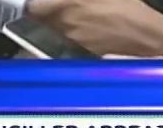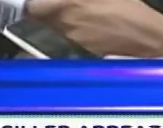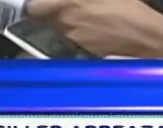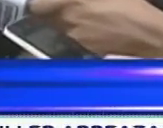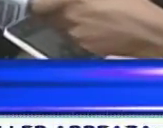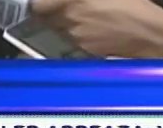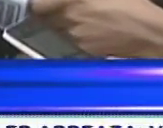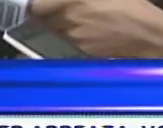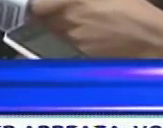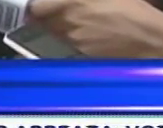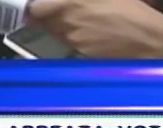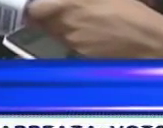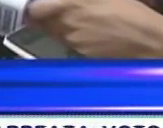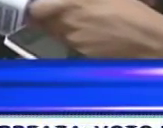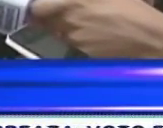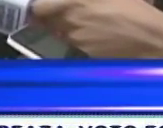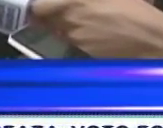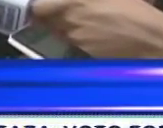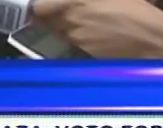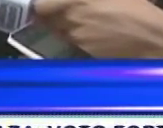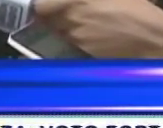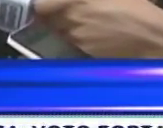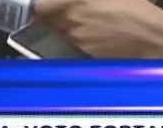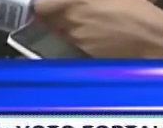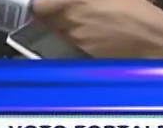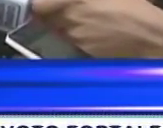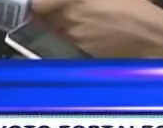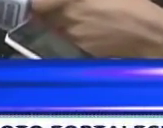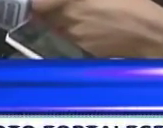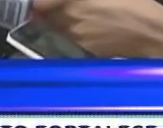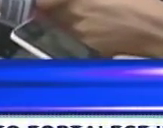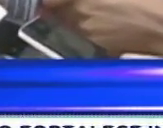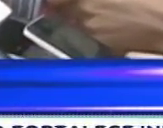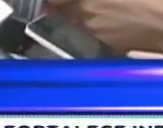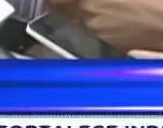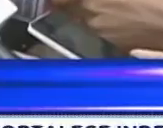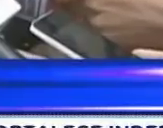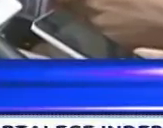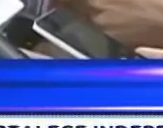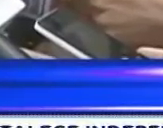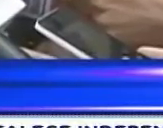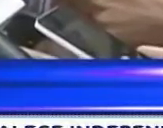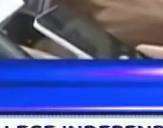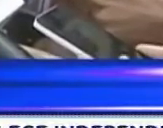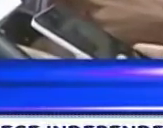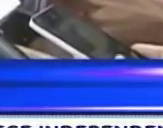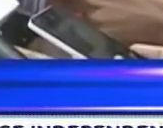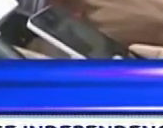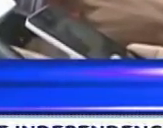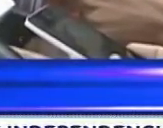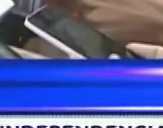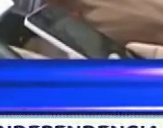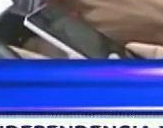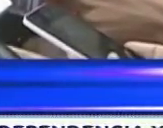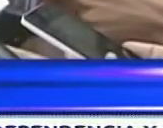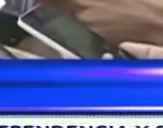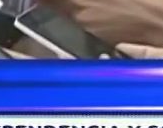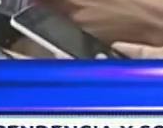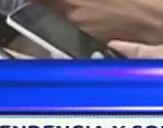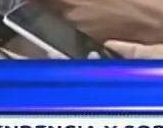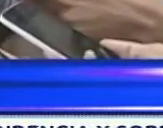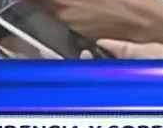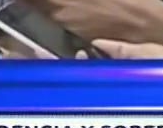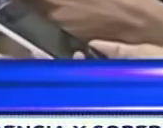votantes. Hay que tener electores. Ellos se han olvidado de los electores, solo se han dedicado a los caprichos personales de pequeños